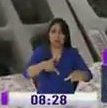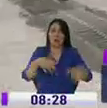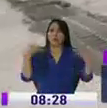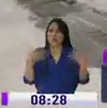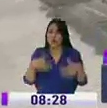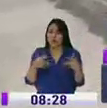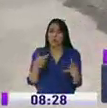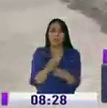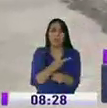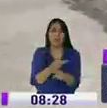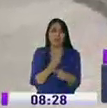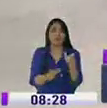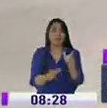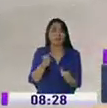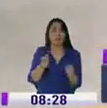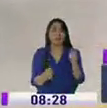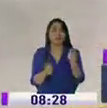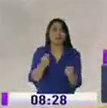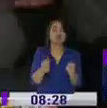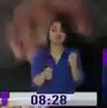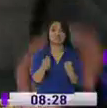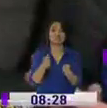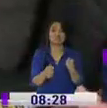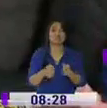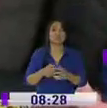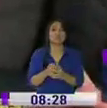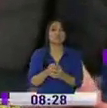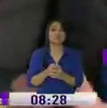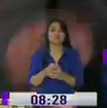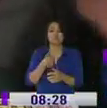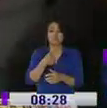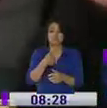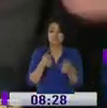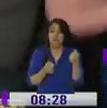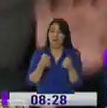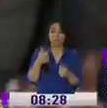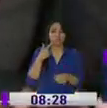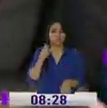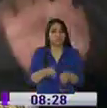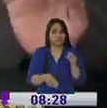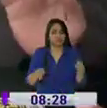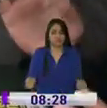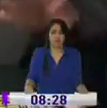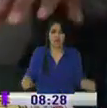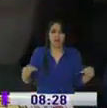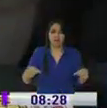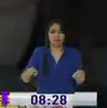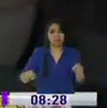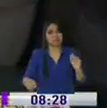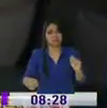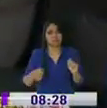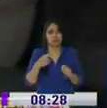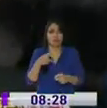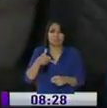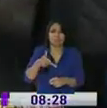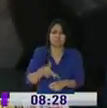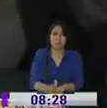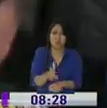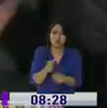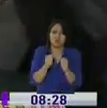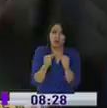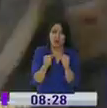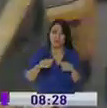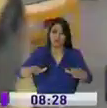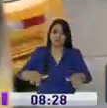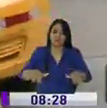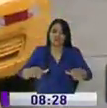provocaba molestias a conductores y peatones. El carro personalmente se rompe las llantas de ahí, se parte o bien los amortiguadores